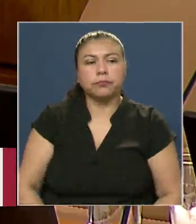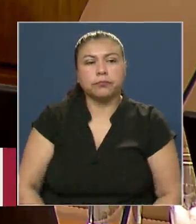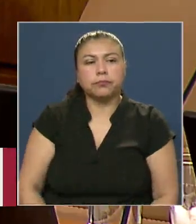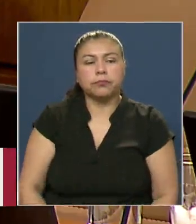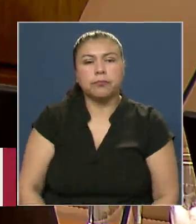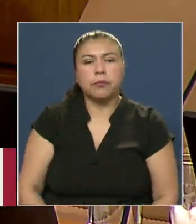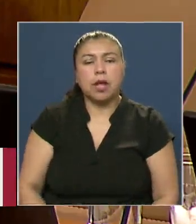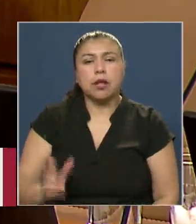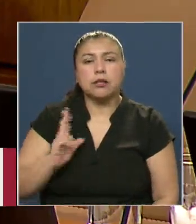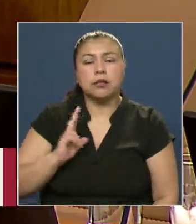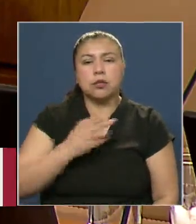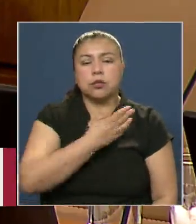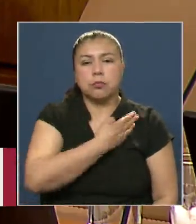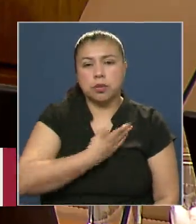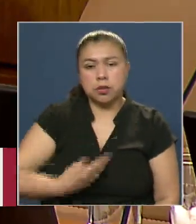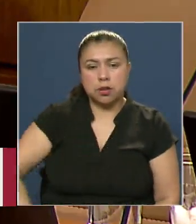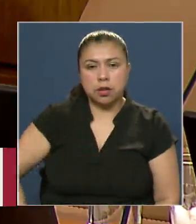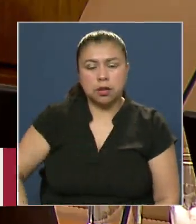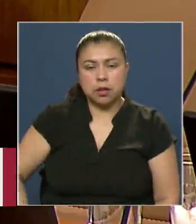Señor presidente,